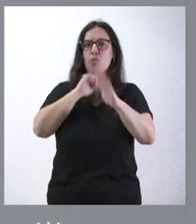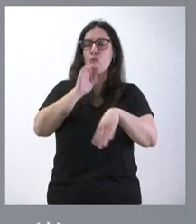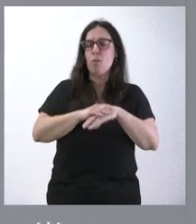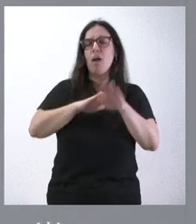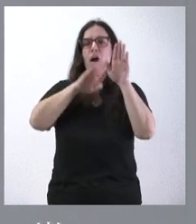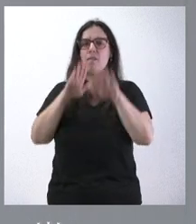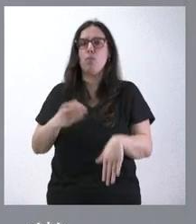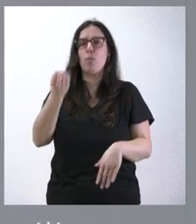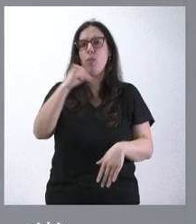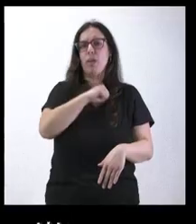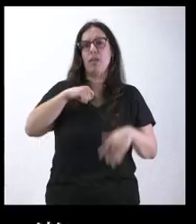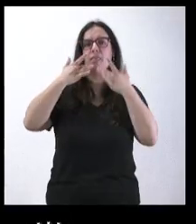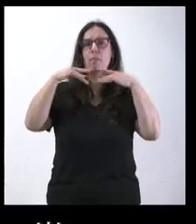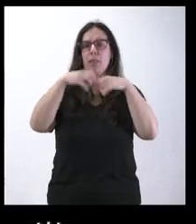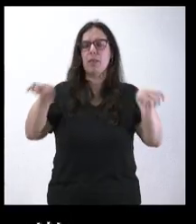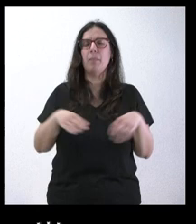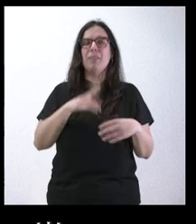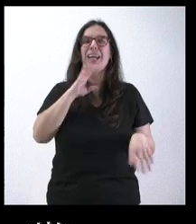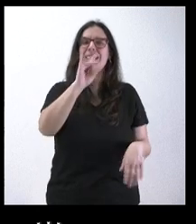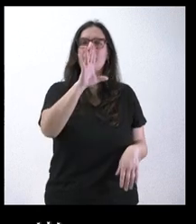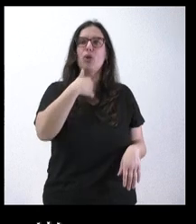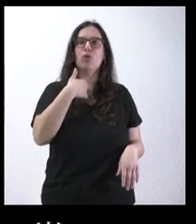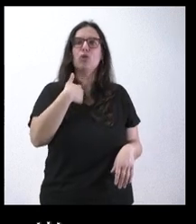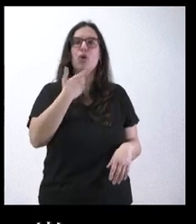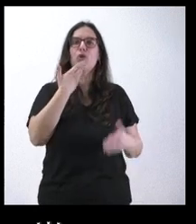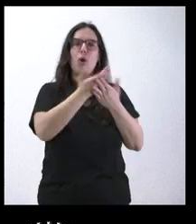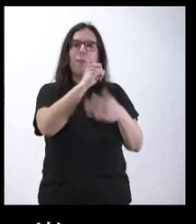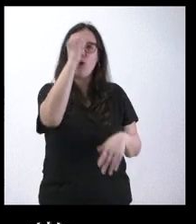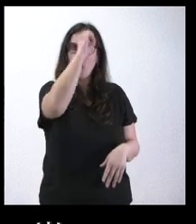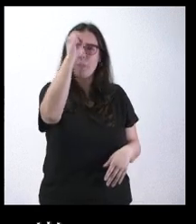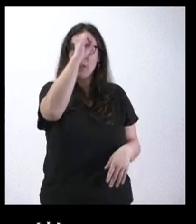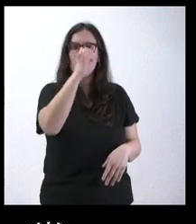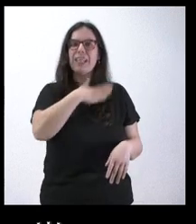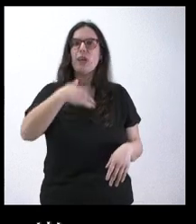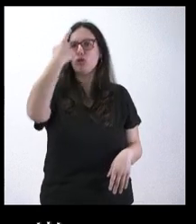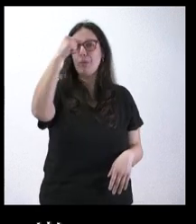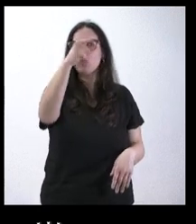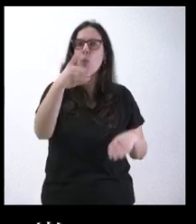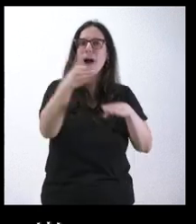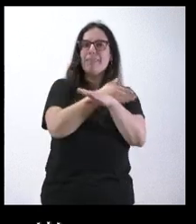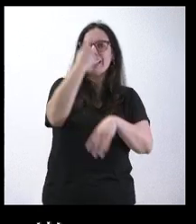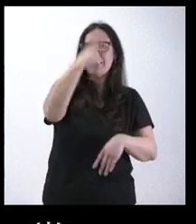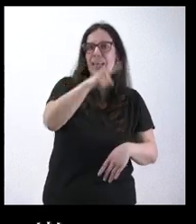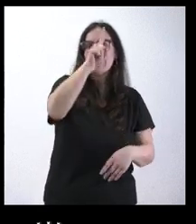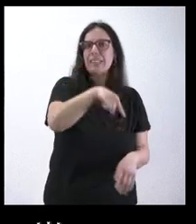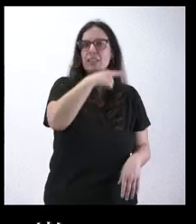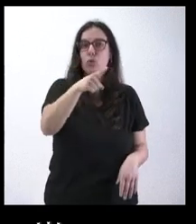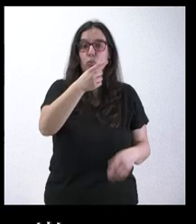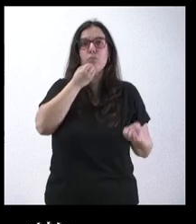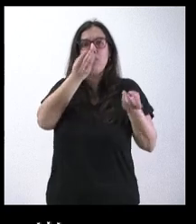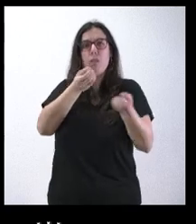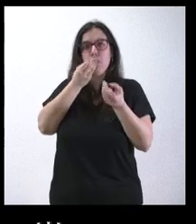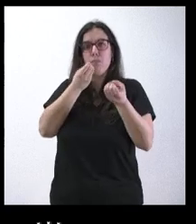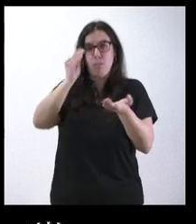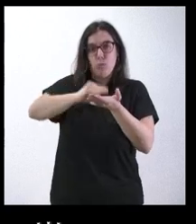favor de la separación de poderes Sí pero no le estaba pidiendo la valoración sino saber si usted conocía eso cuando hizo las declaraciones